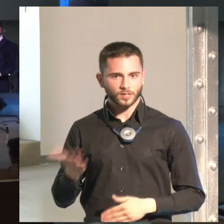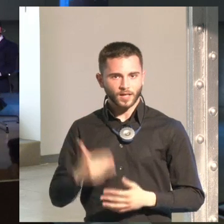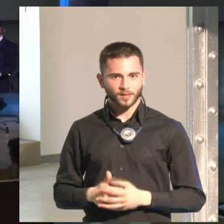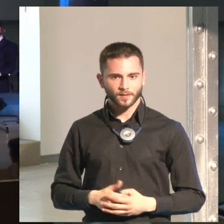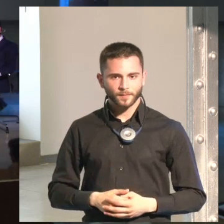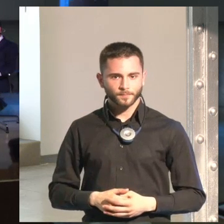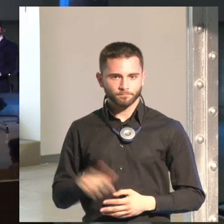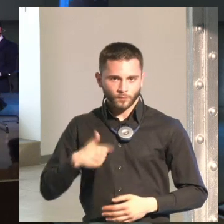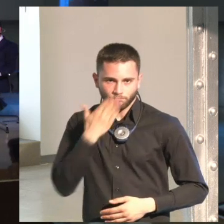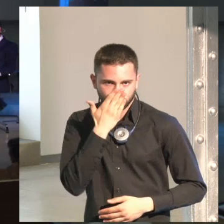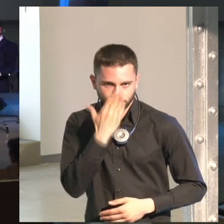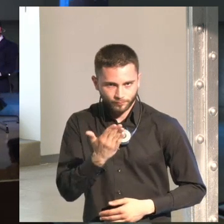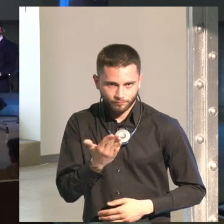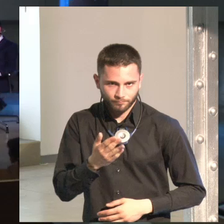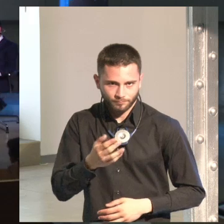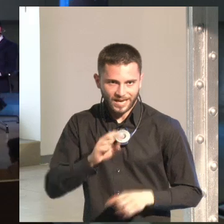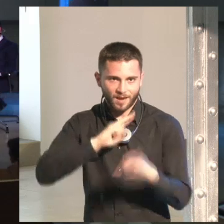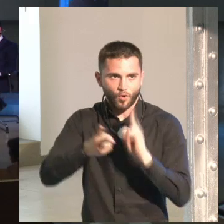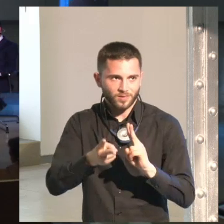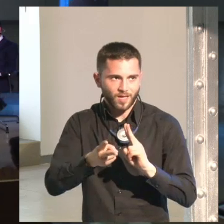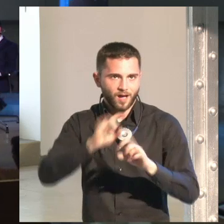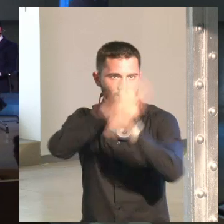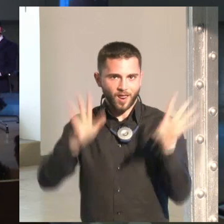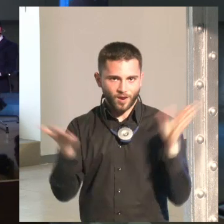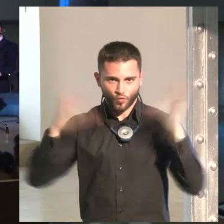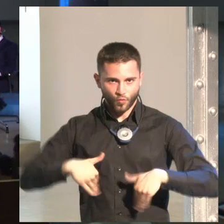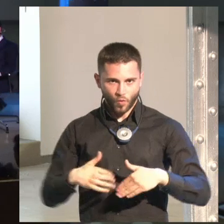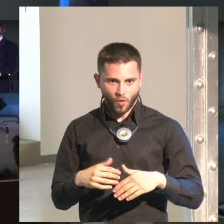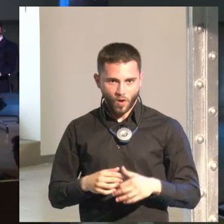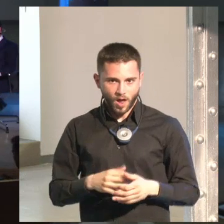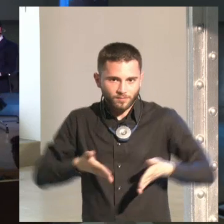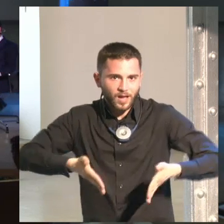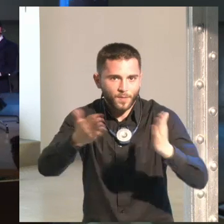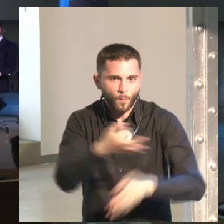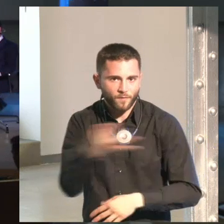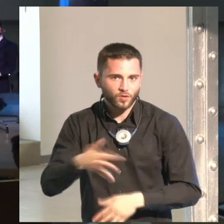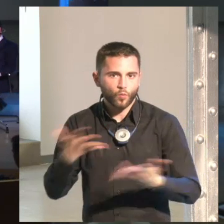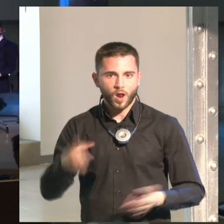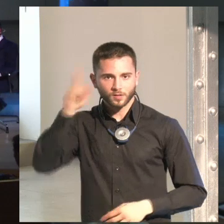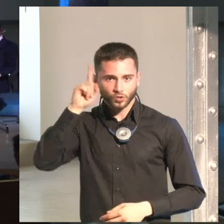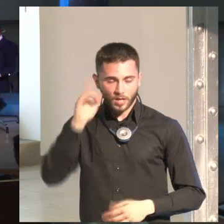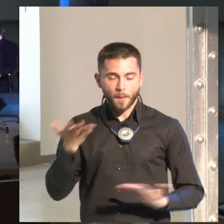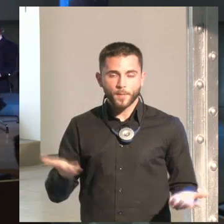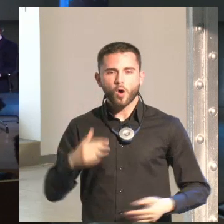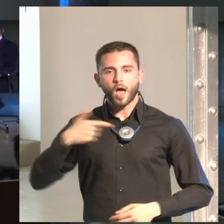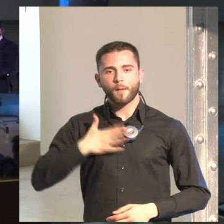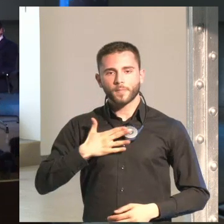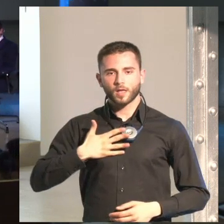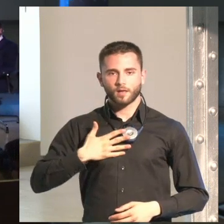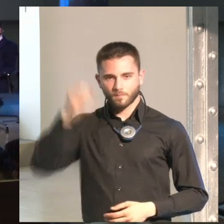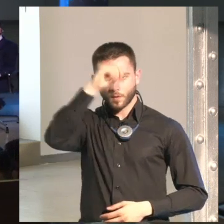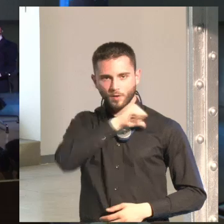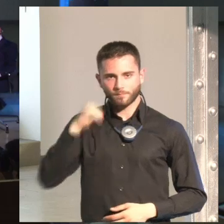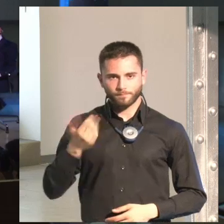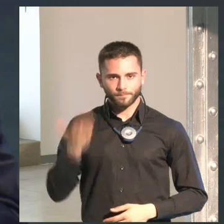Voy a ser franco, no tengo clara la respuesta de cuál es el mejor camino para hacerlo, pero sí, me parece que es muy importante y en